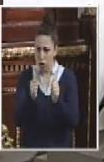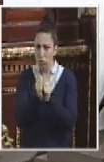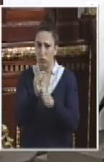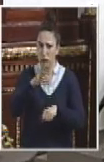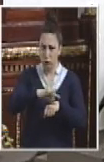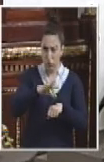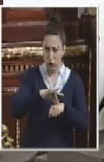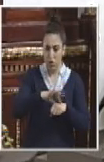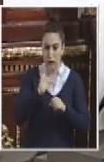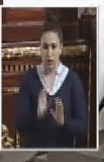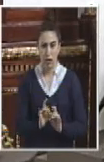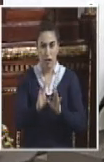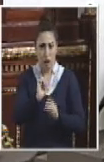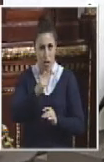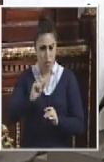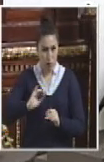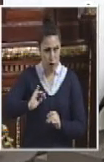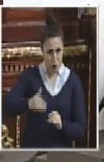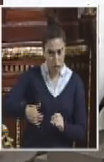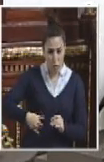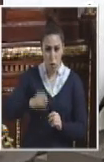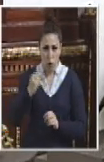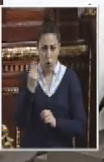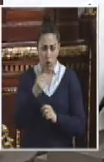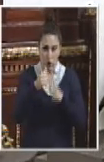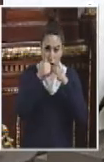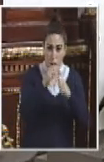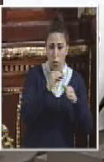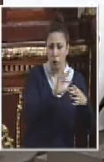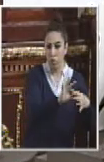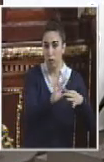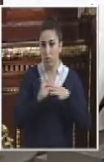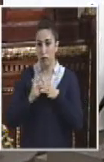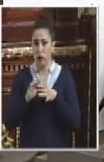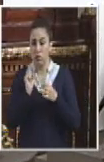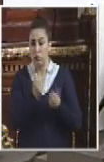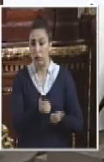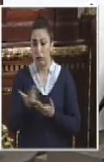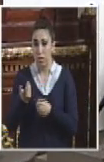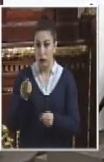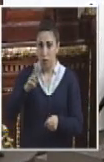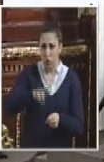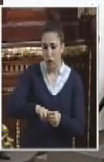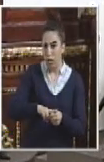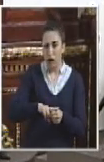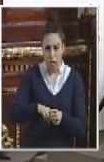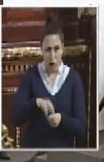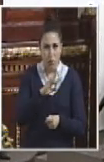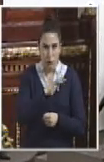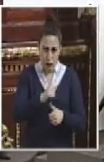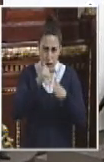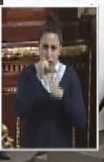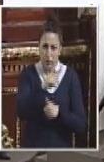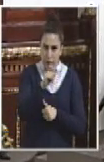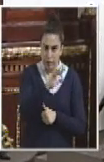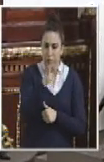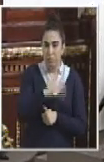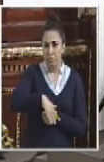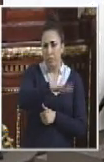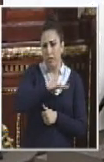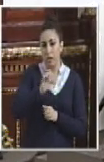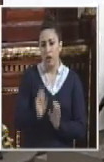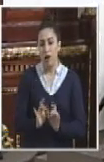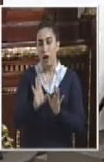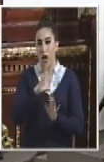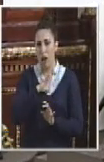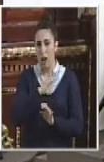primer contacto, así como las medidas que permitan traslados al hospital, los centros de salud, para la atención de eventuales